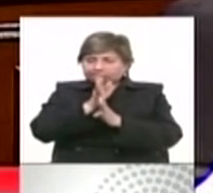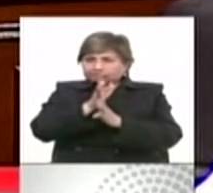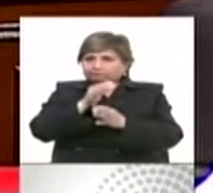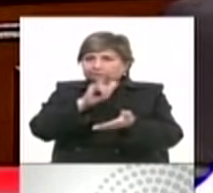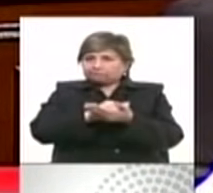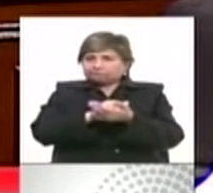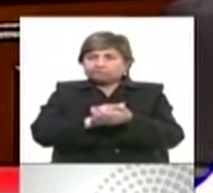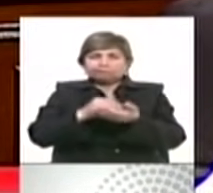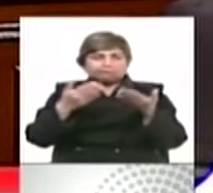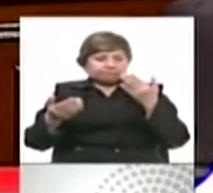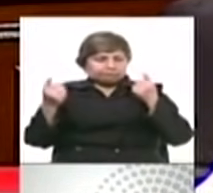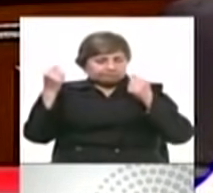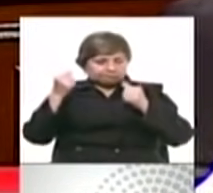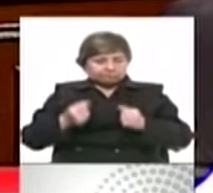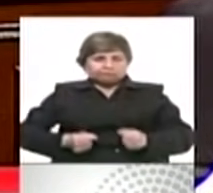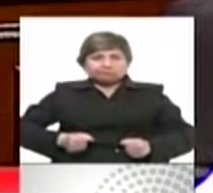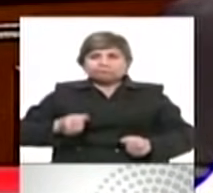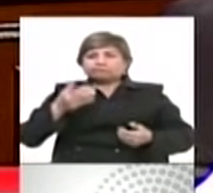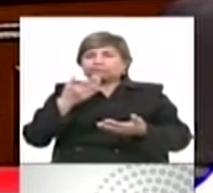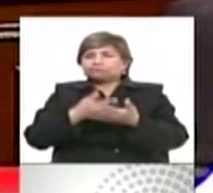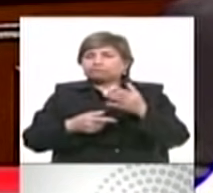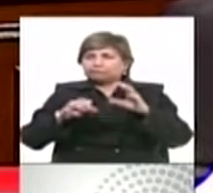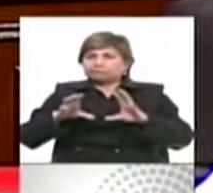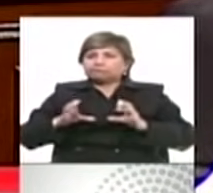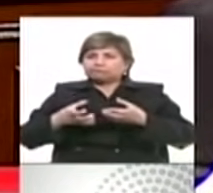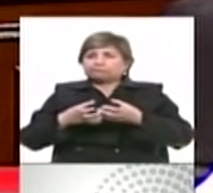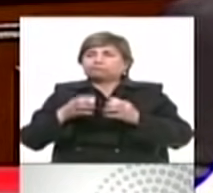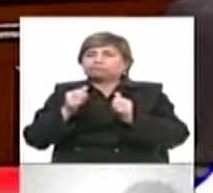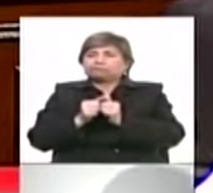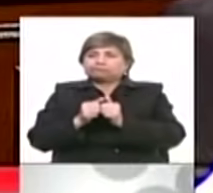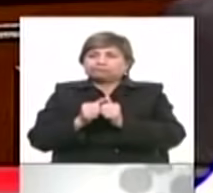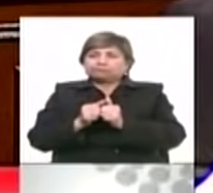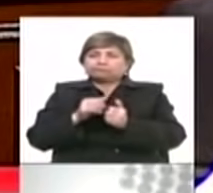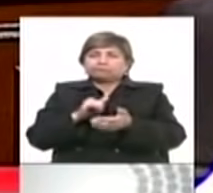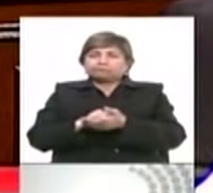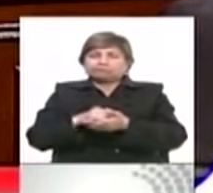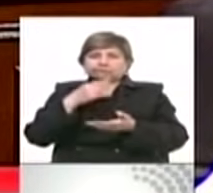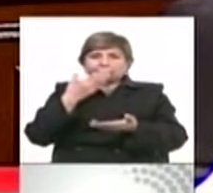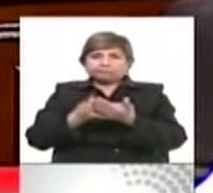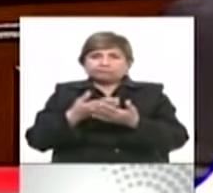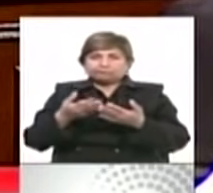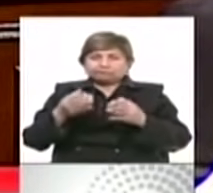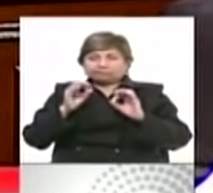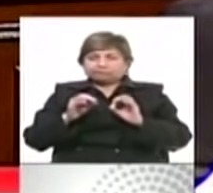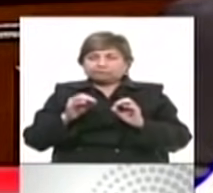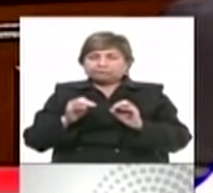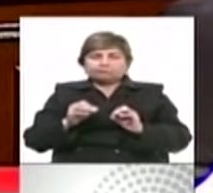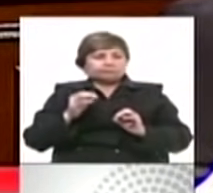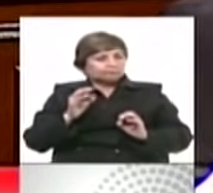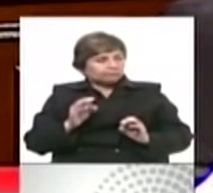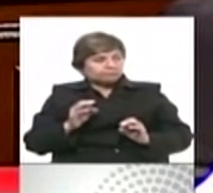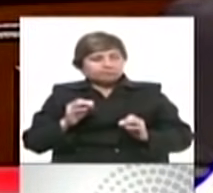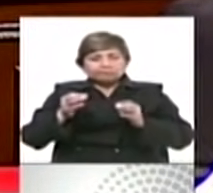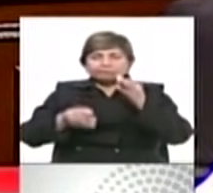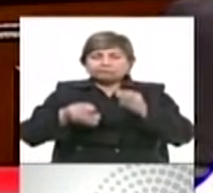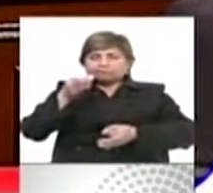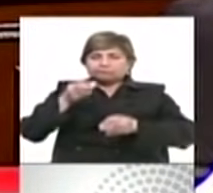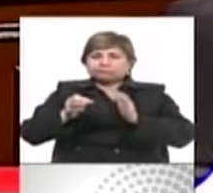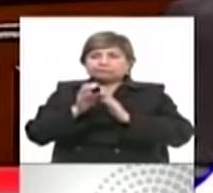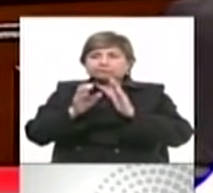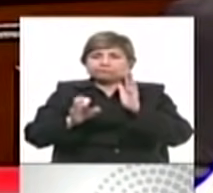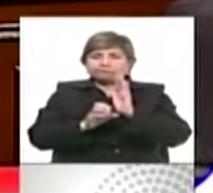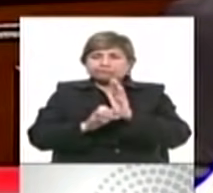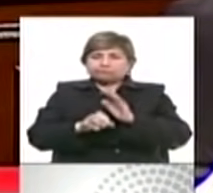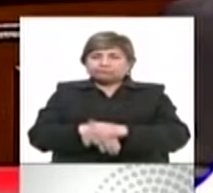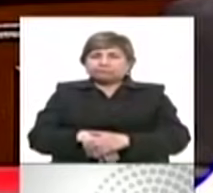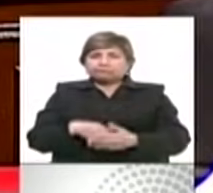atender con el gas natural, similar a lo que se hacía antes en Lobito y en El Alto, cuando había la IPC de